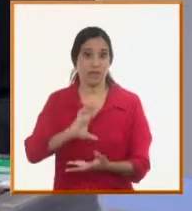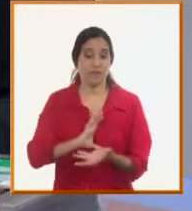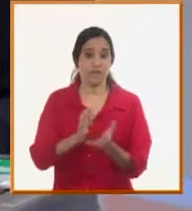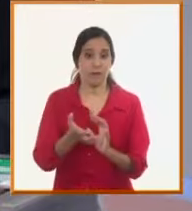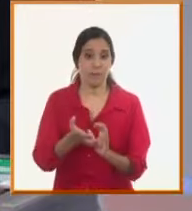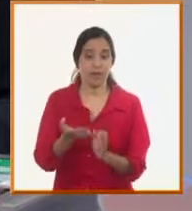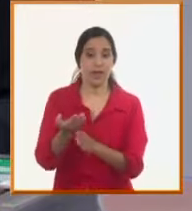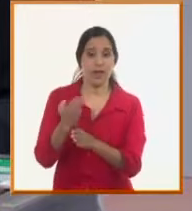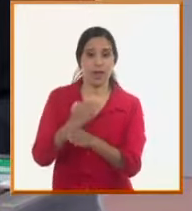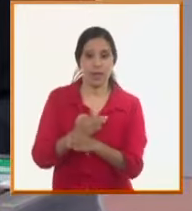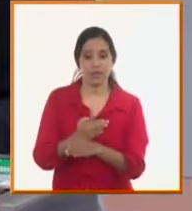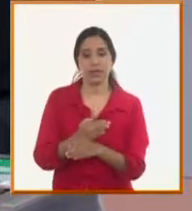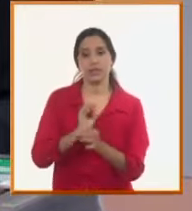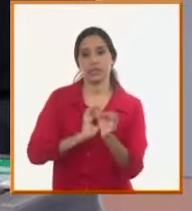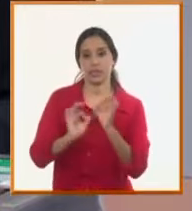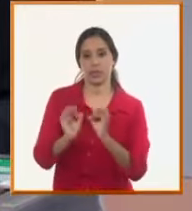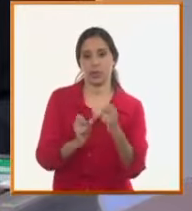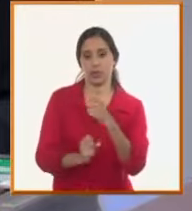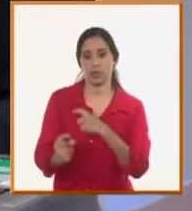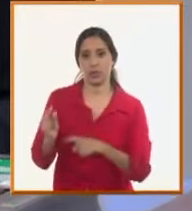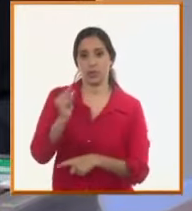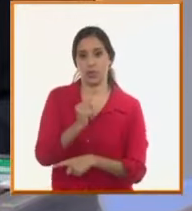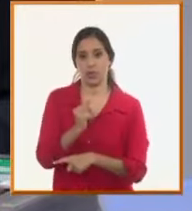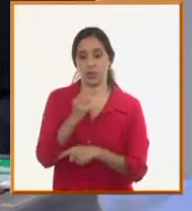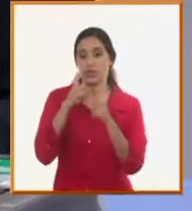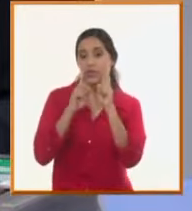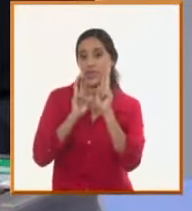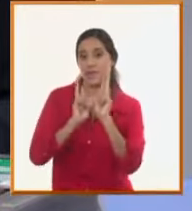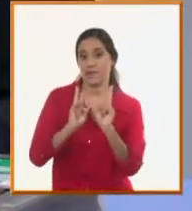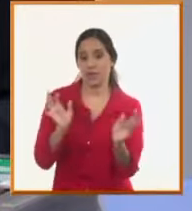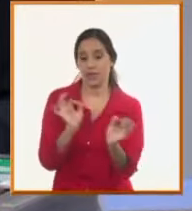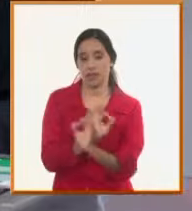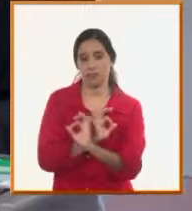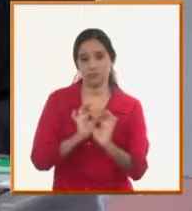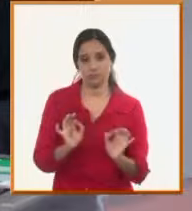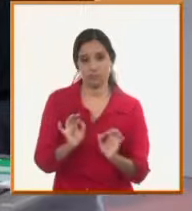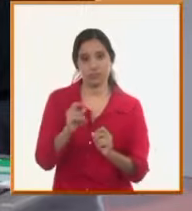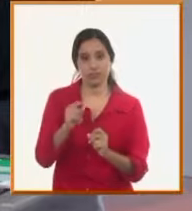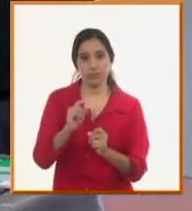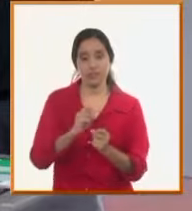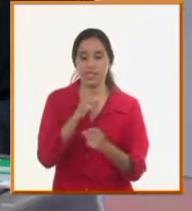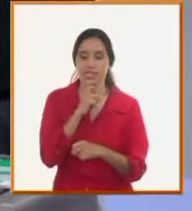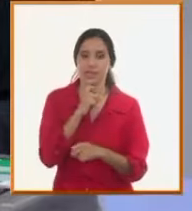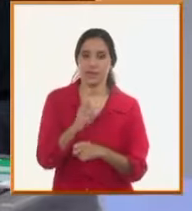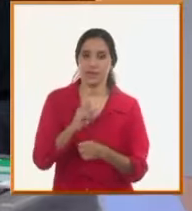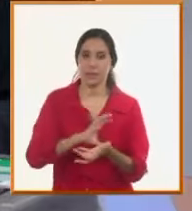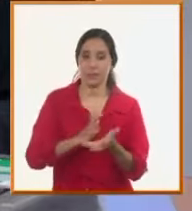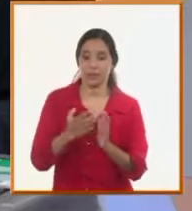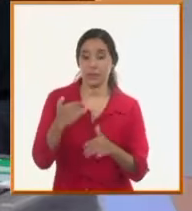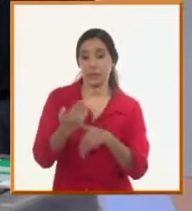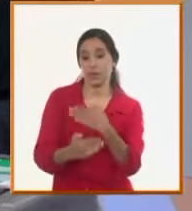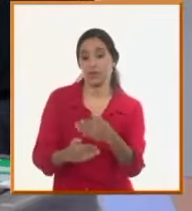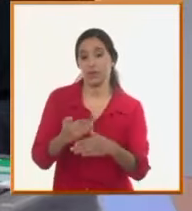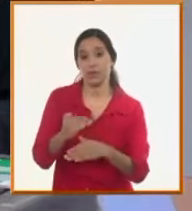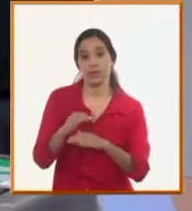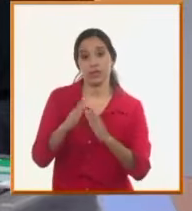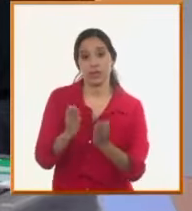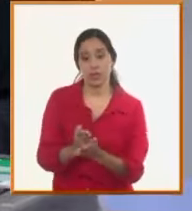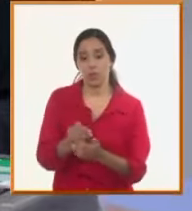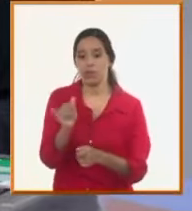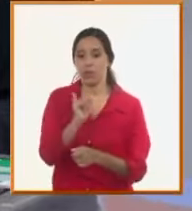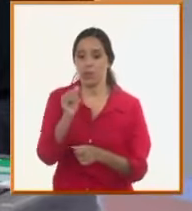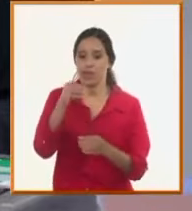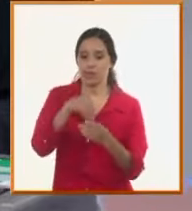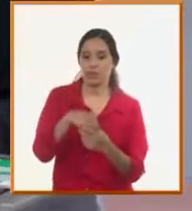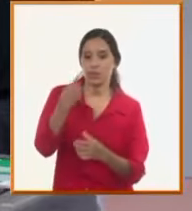decía, los seguros de personas, los seguros de vida, son complementarios a la seguridad social. Además de lo que se percibe de salario, además de lo que se